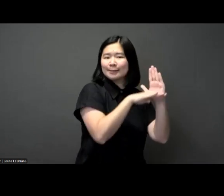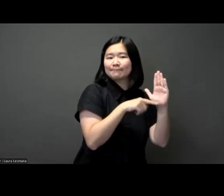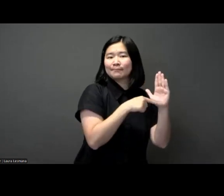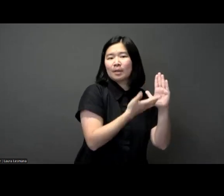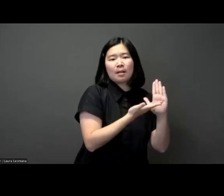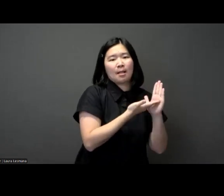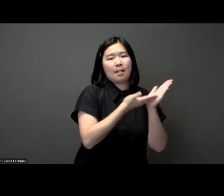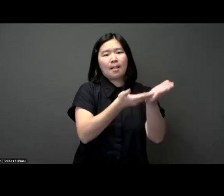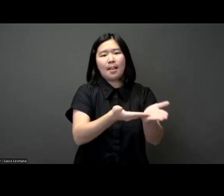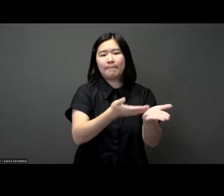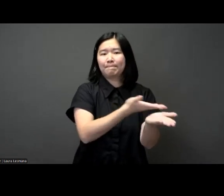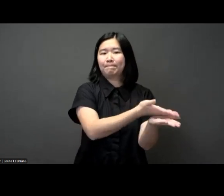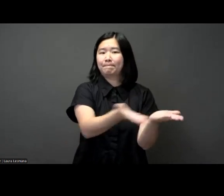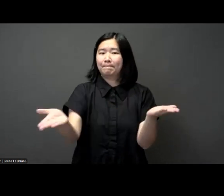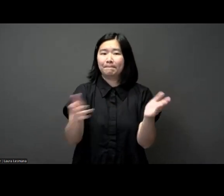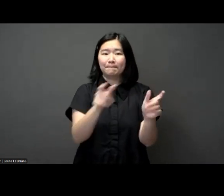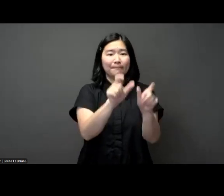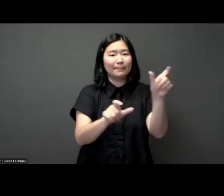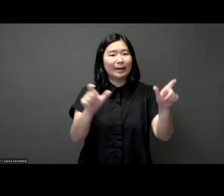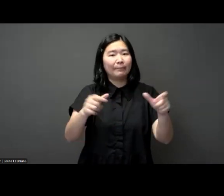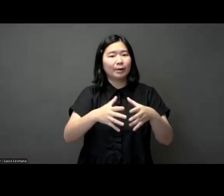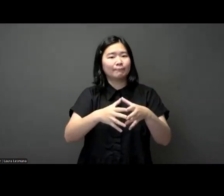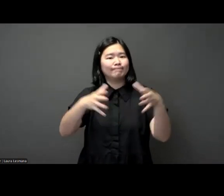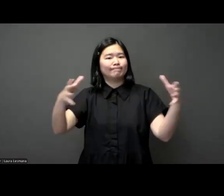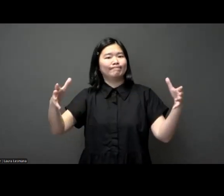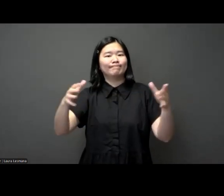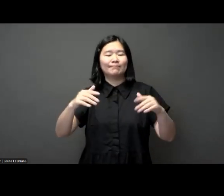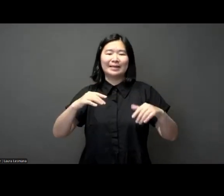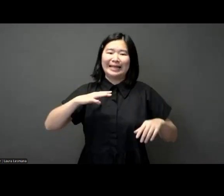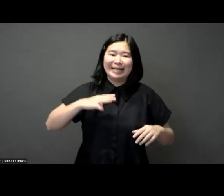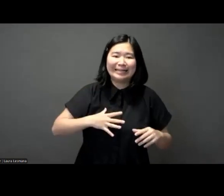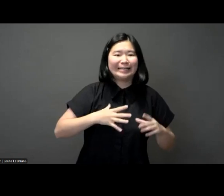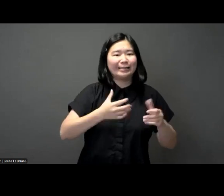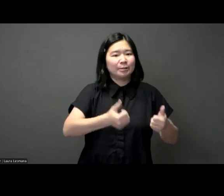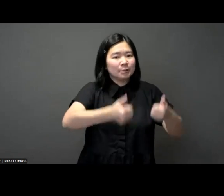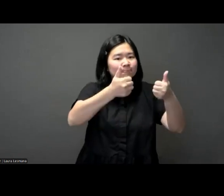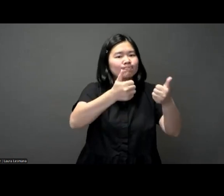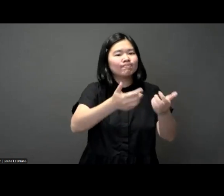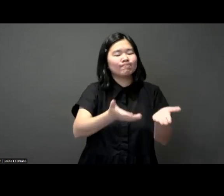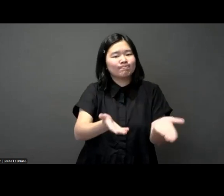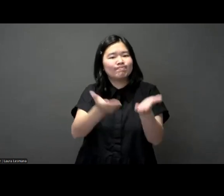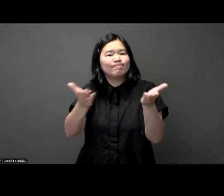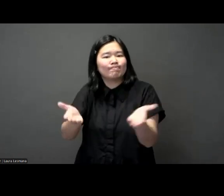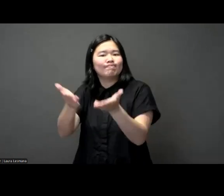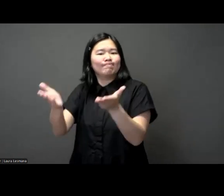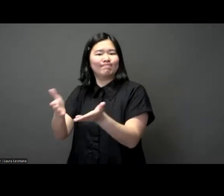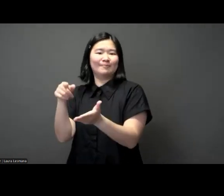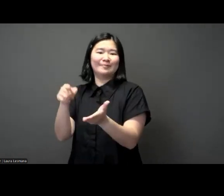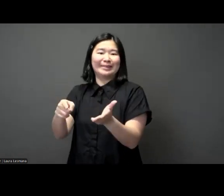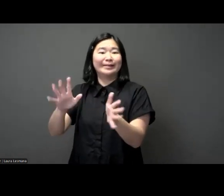responden a las poblaciones a las que no hemos llegado todavía, las poblaciones que se han quedado atrás.